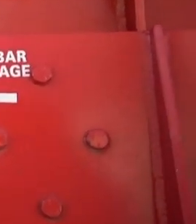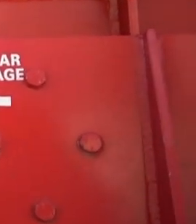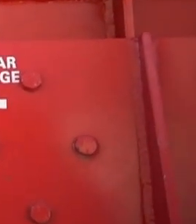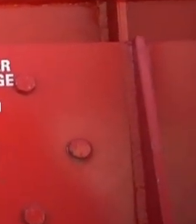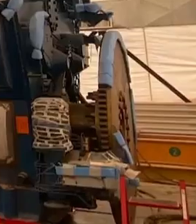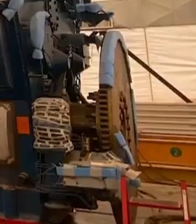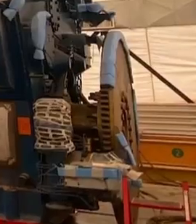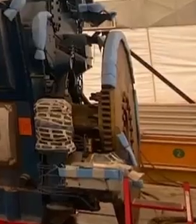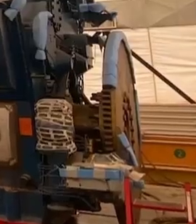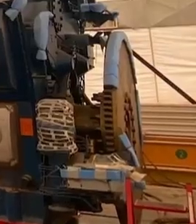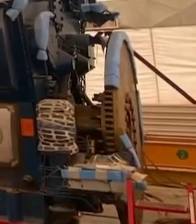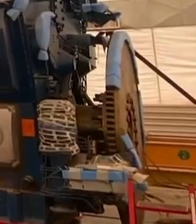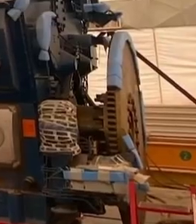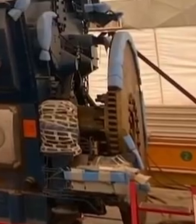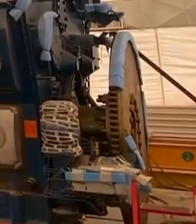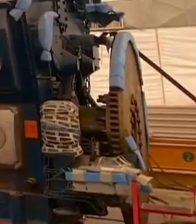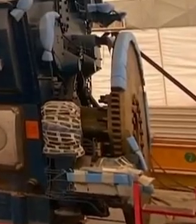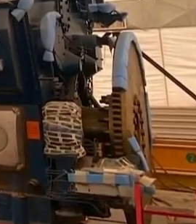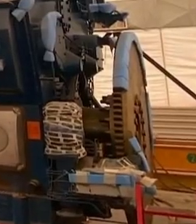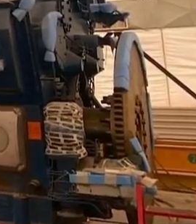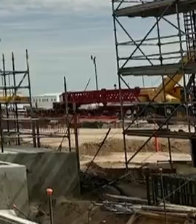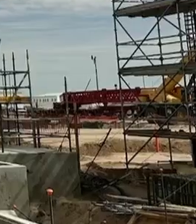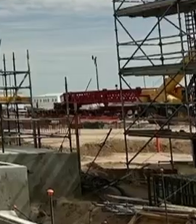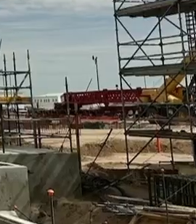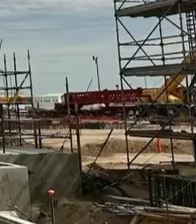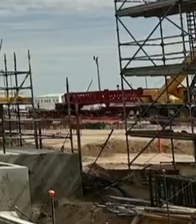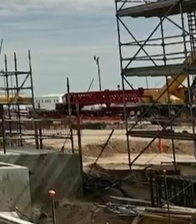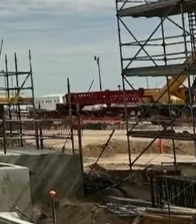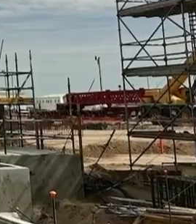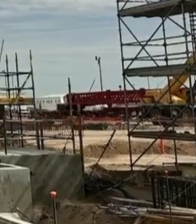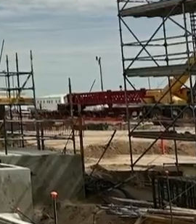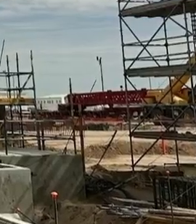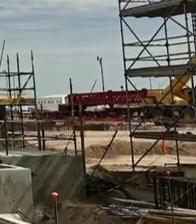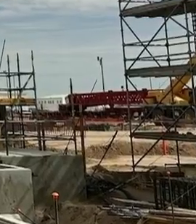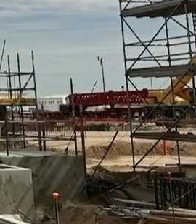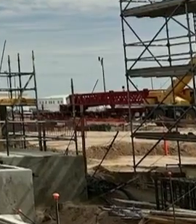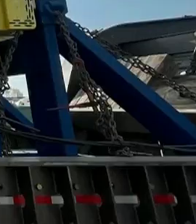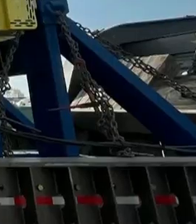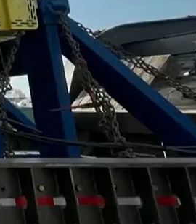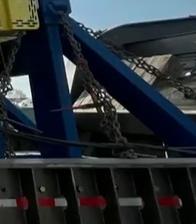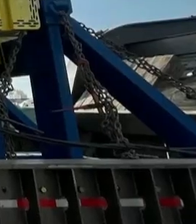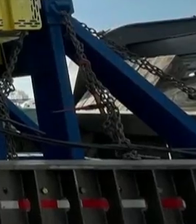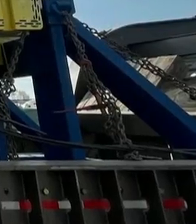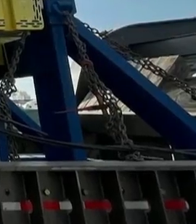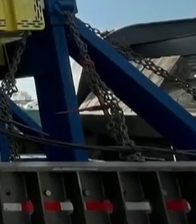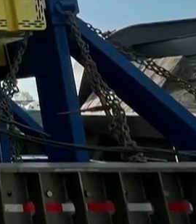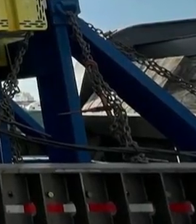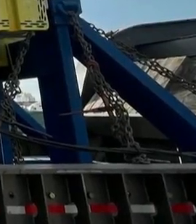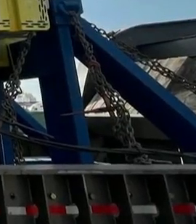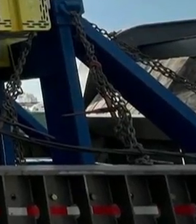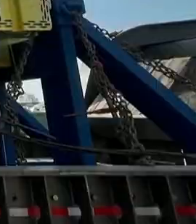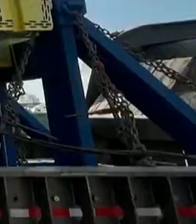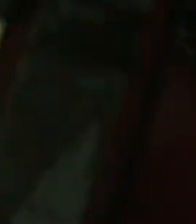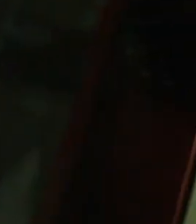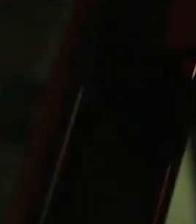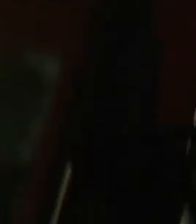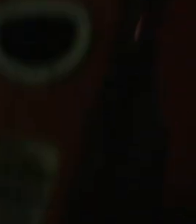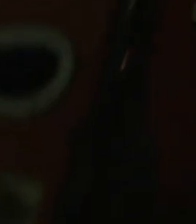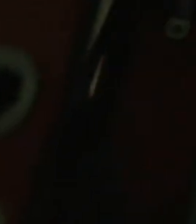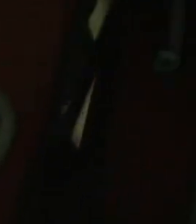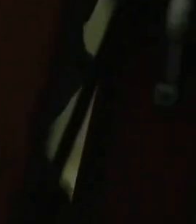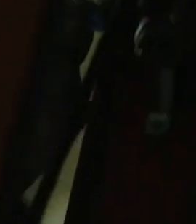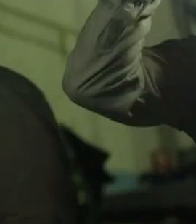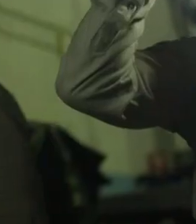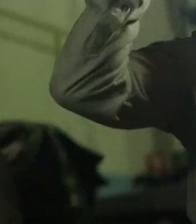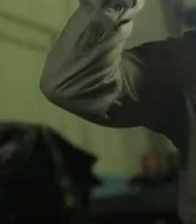como turbinas de gas, generadores y turbinas de vapor, por lo que actualmente están en etapas de montaje y pruebas de puesta en servicio. La